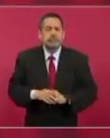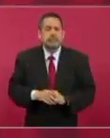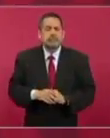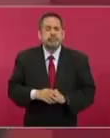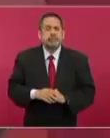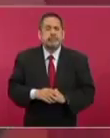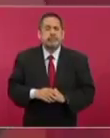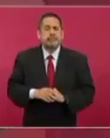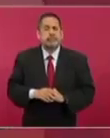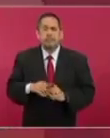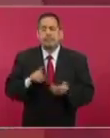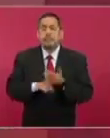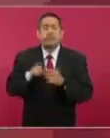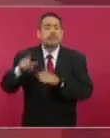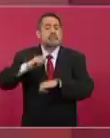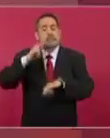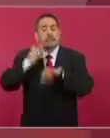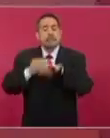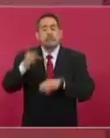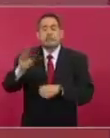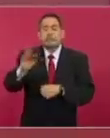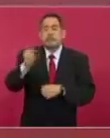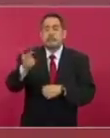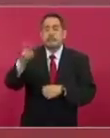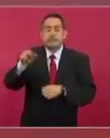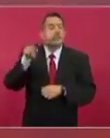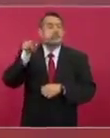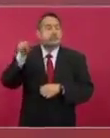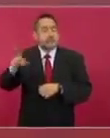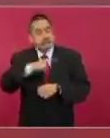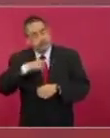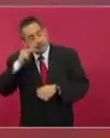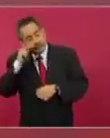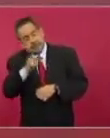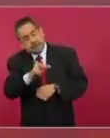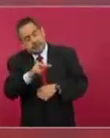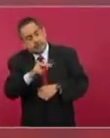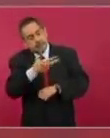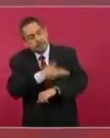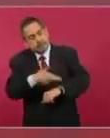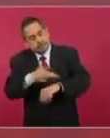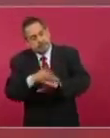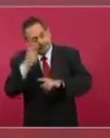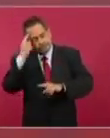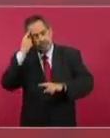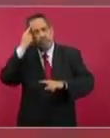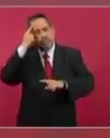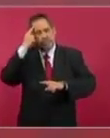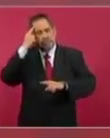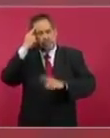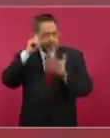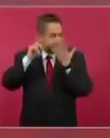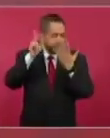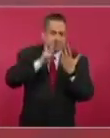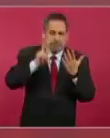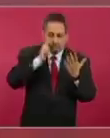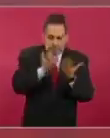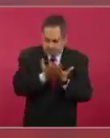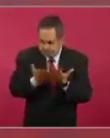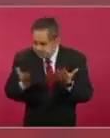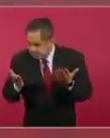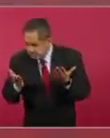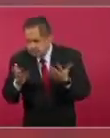y el fiscal debe de actuar en función de las pruebas que tenga.